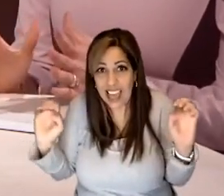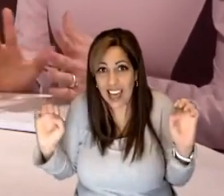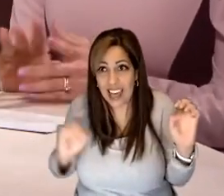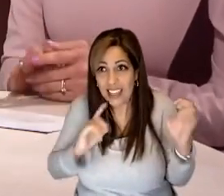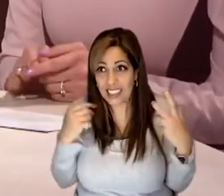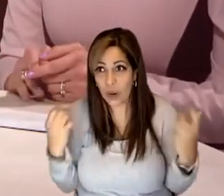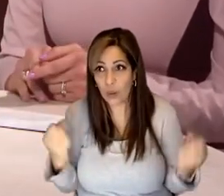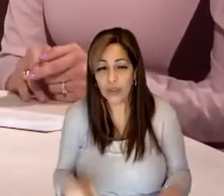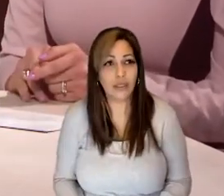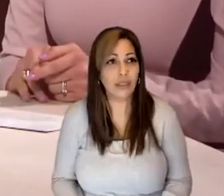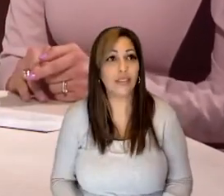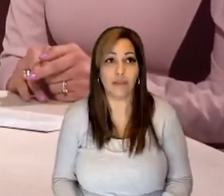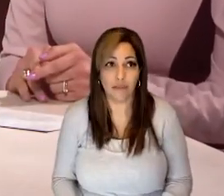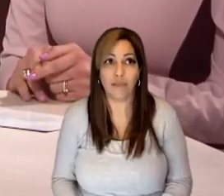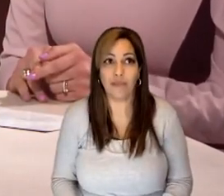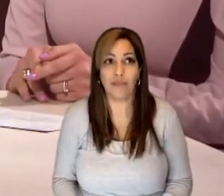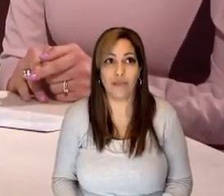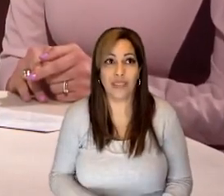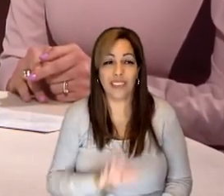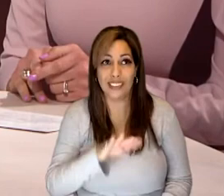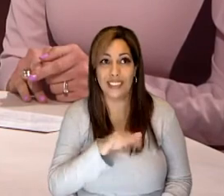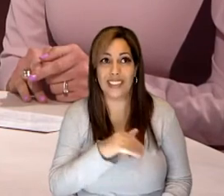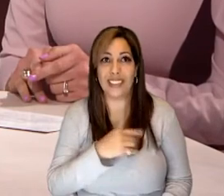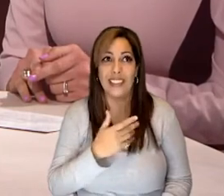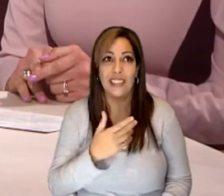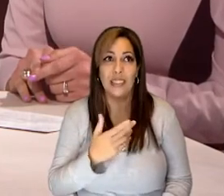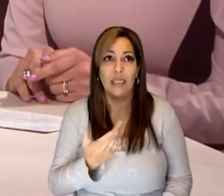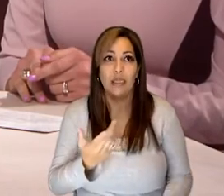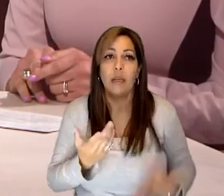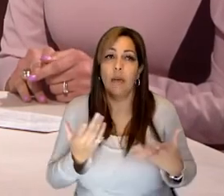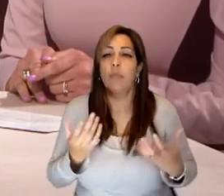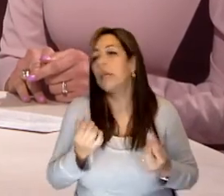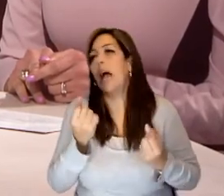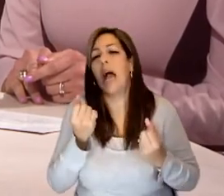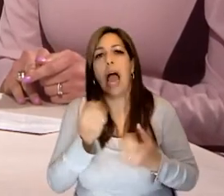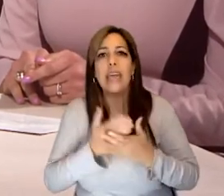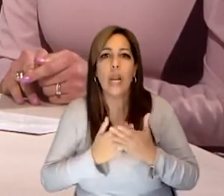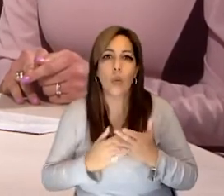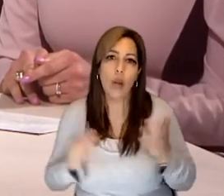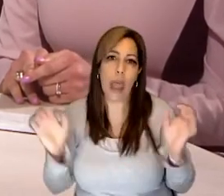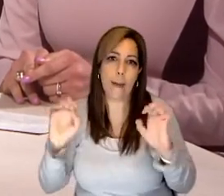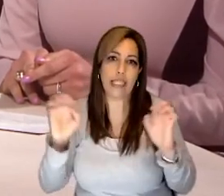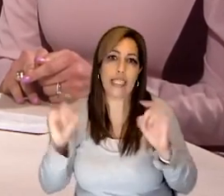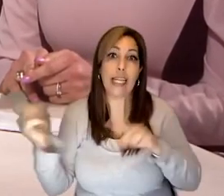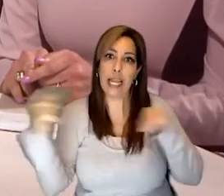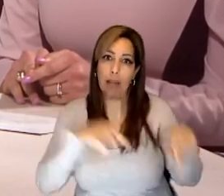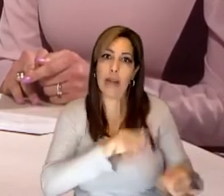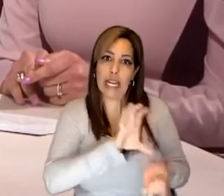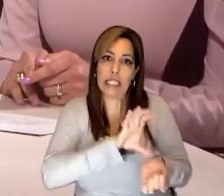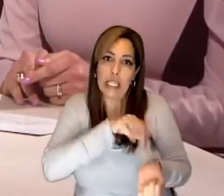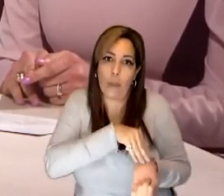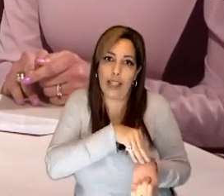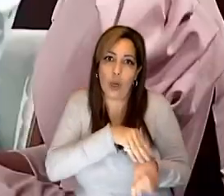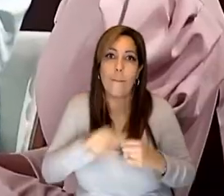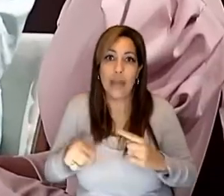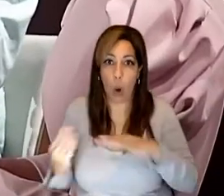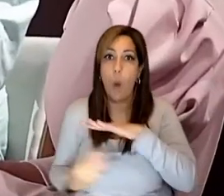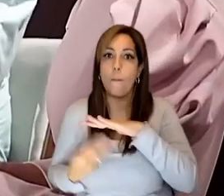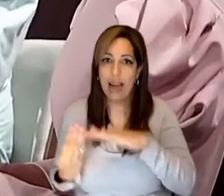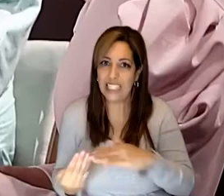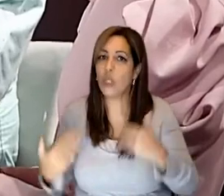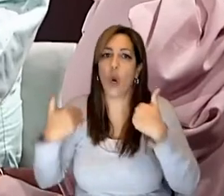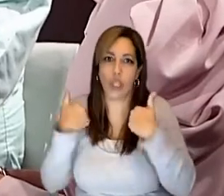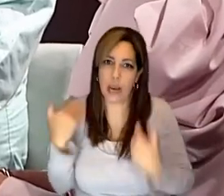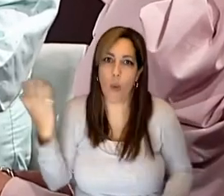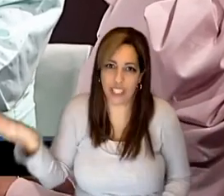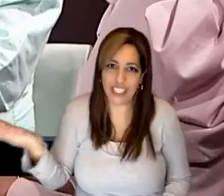de emergencia de salud. Mira, vamos a tener noto para todas, porque sabemos que hay un tipo de emergencia, ¿verdad? Sí. Que necesita ir al centro médico, pero por lo menos lo básico,